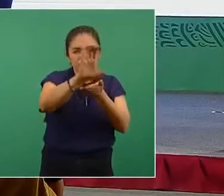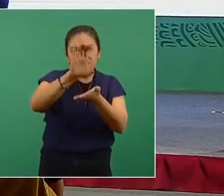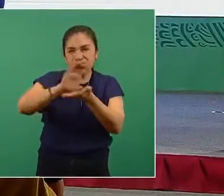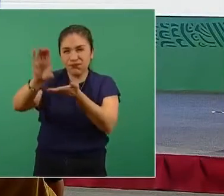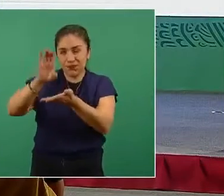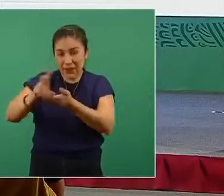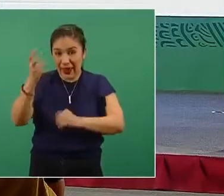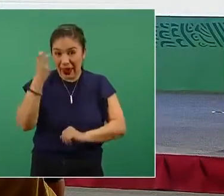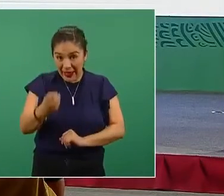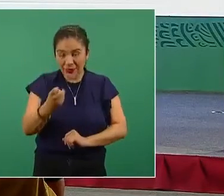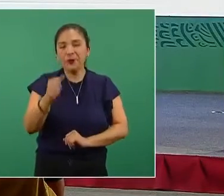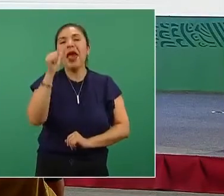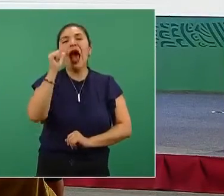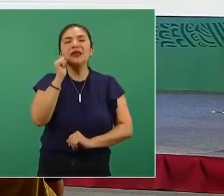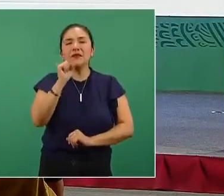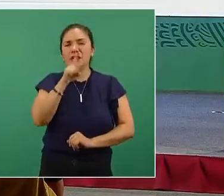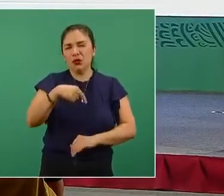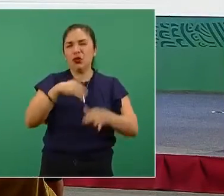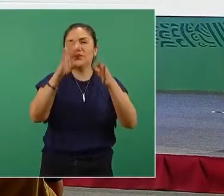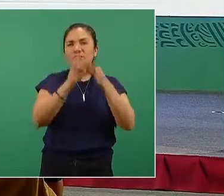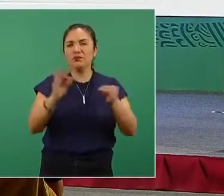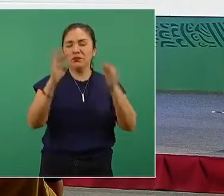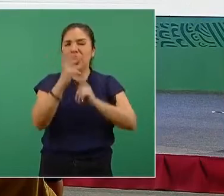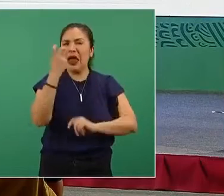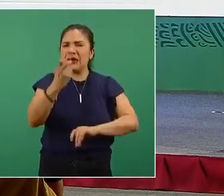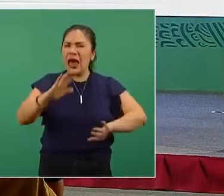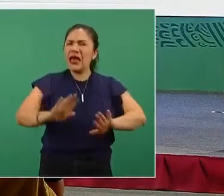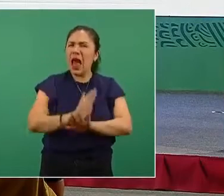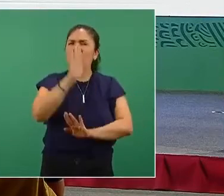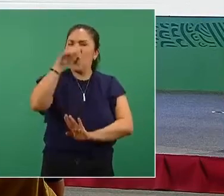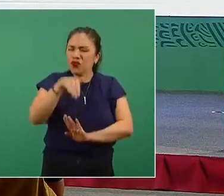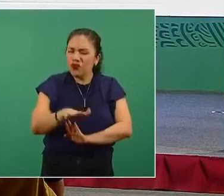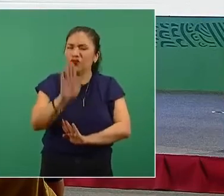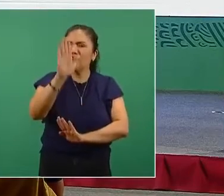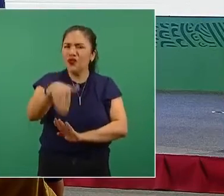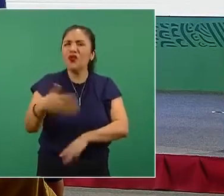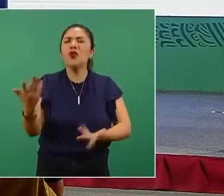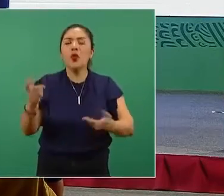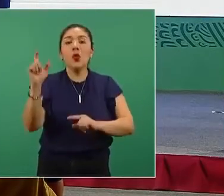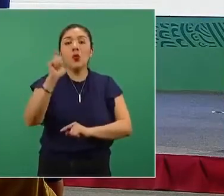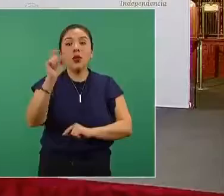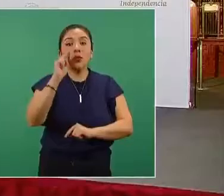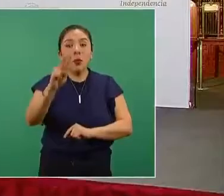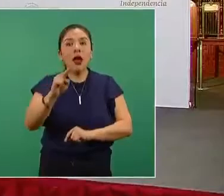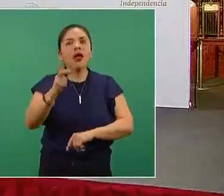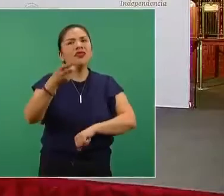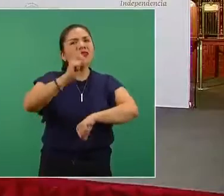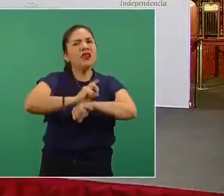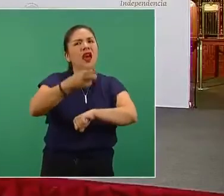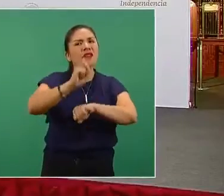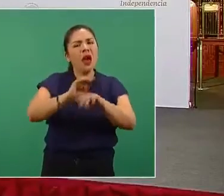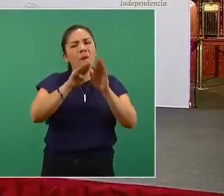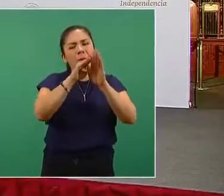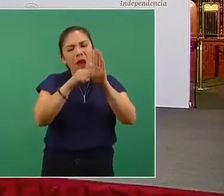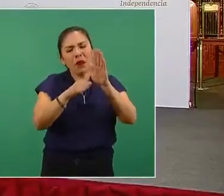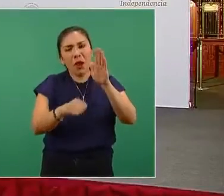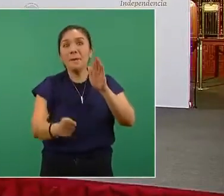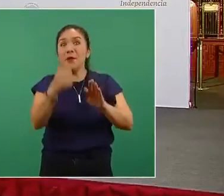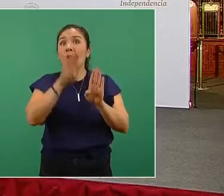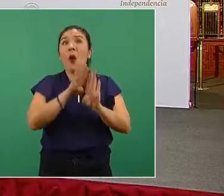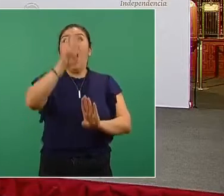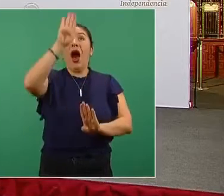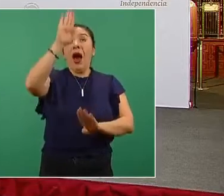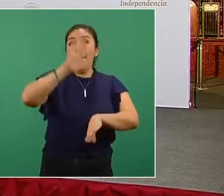vacunas. Explicábamos ayer que esta variación que después decae durante los siguientes días, vean ustedes, aquí llegamos a